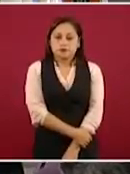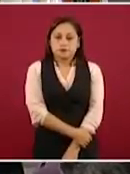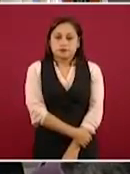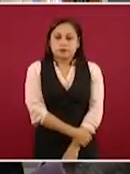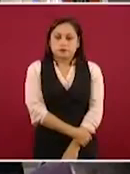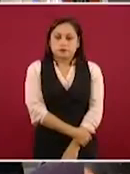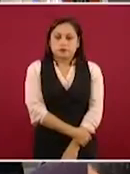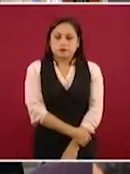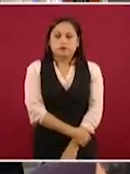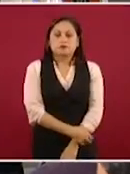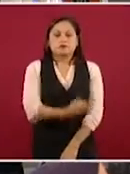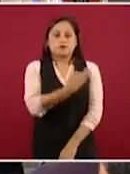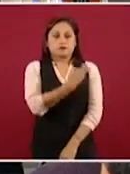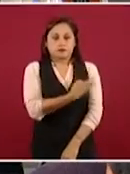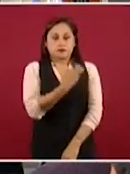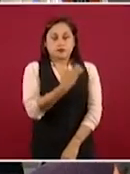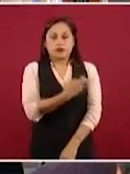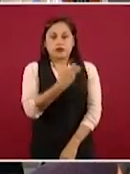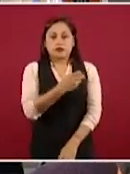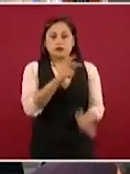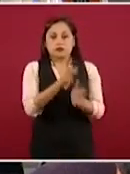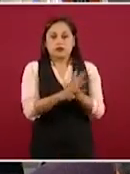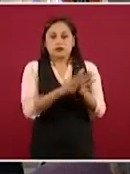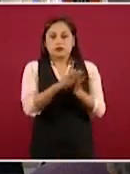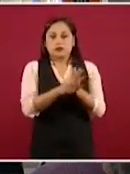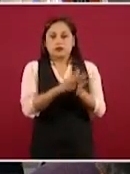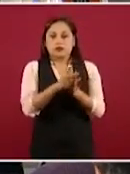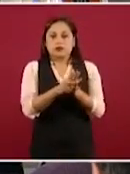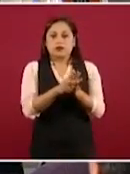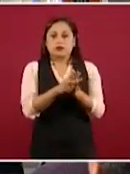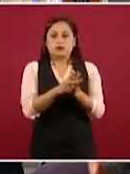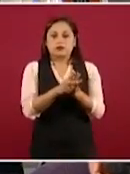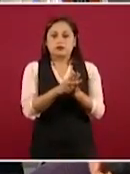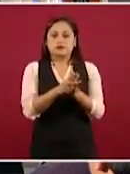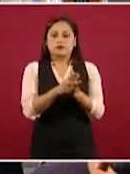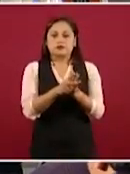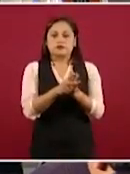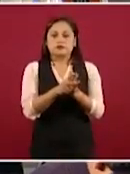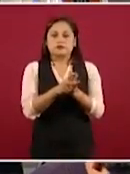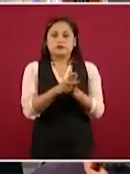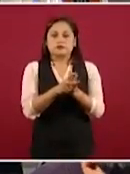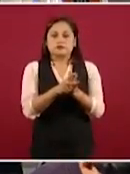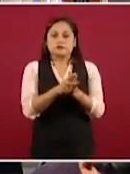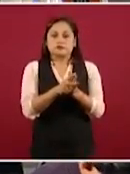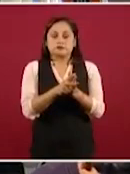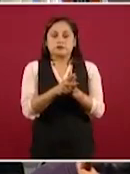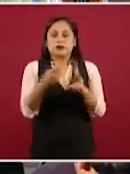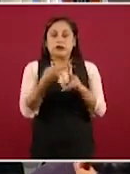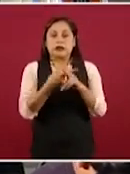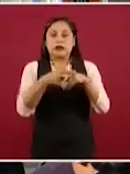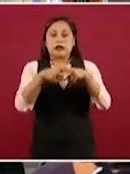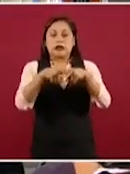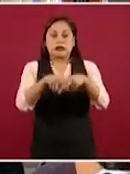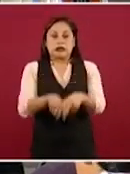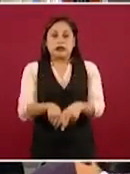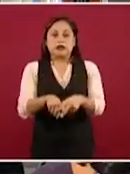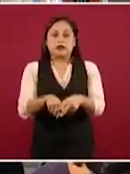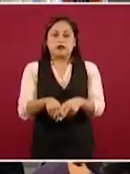Esta es una de las ceremonias que se realizaron para poder desarrollar la destrucción de armas.